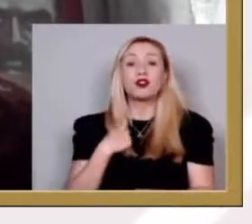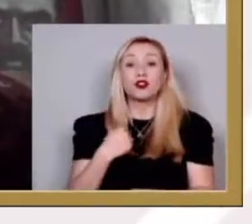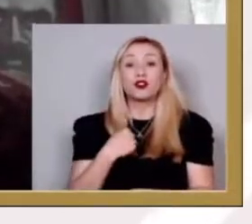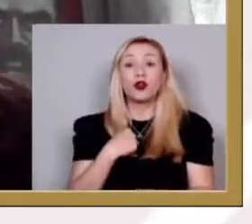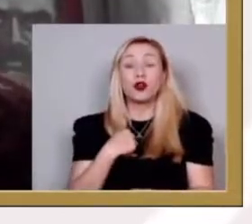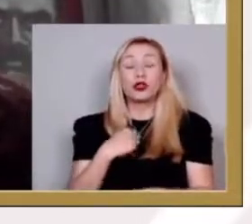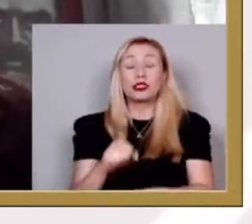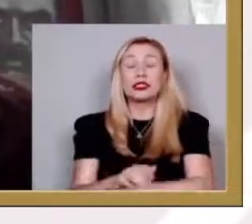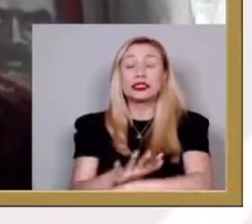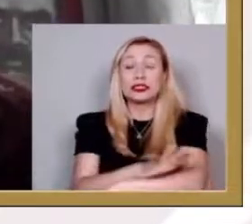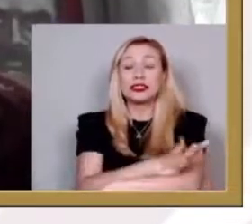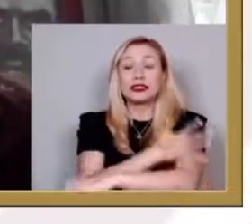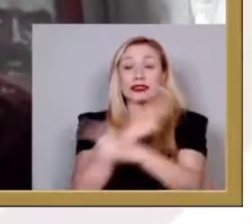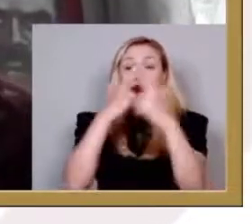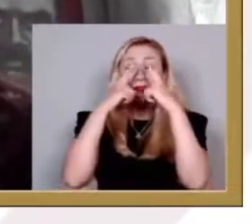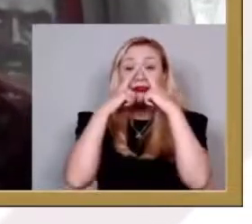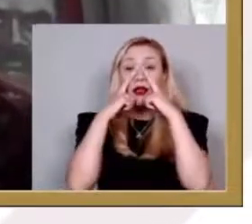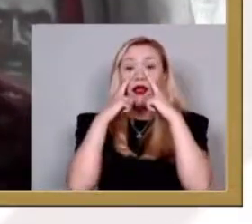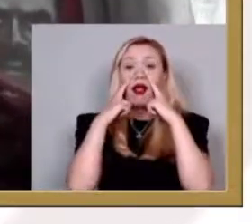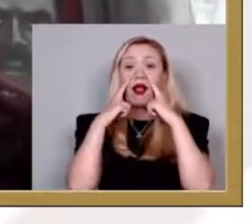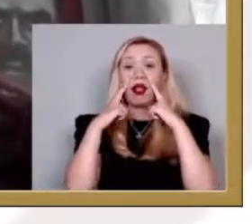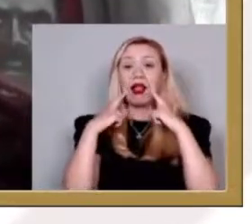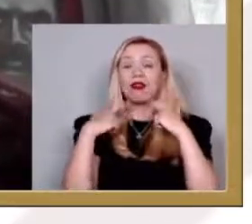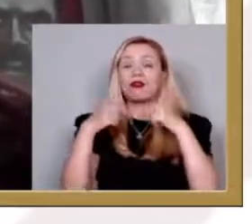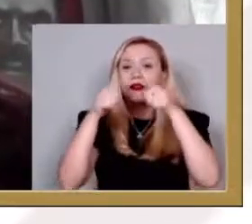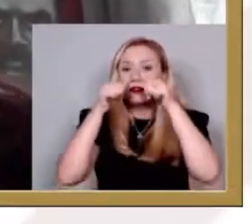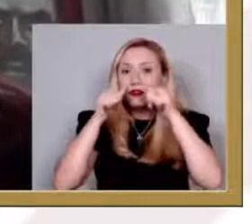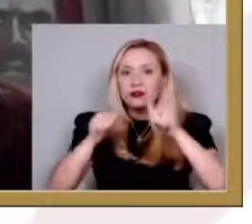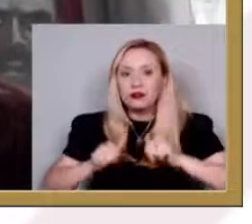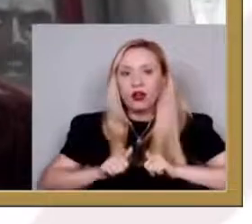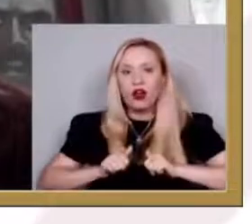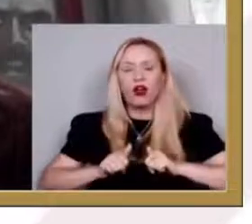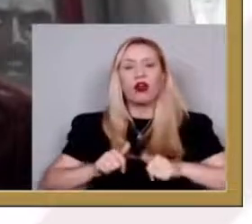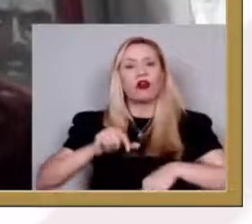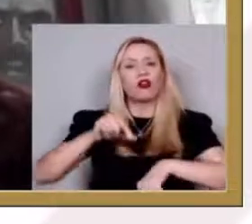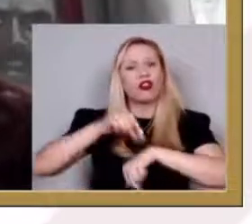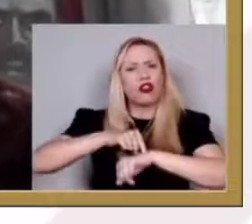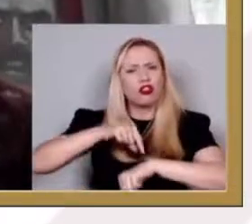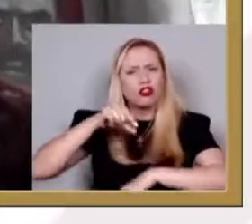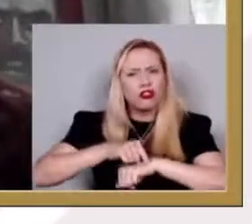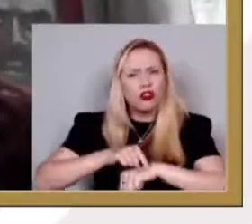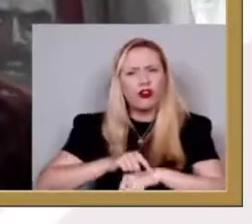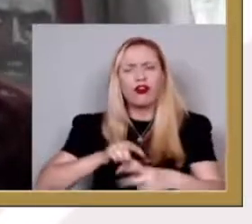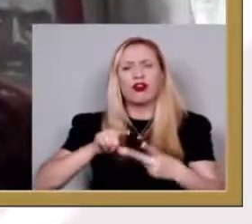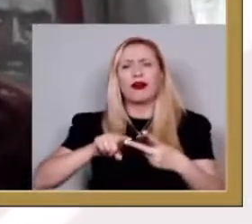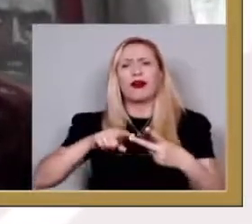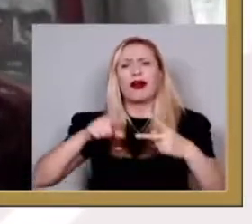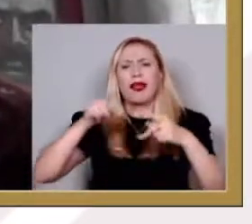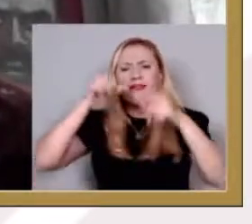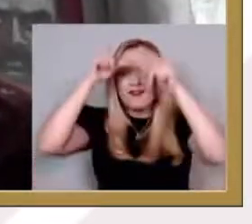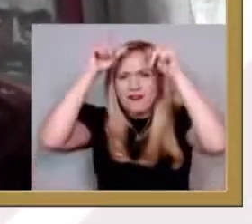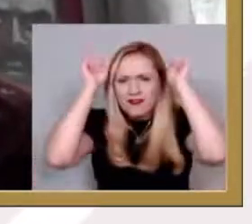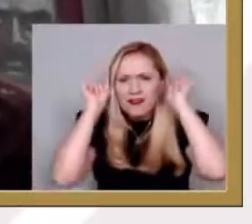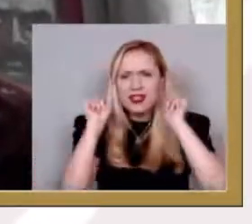sacaron esa, por la atención, los médicos adentro, las personas que estaban poniendo la vacuna,